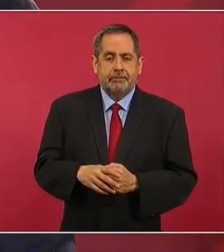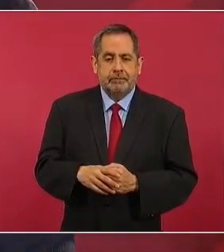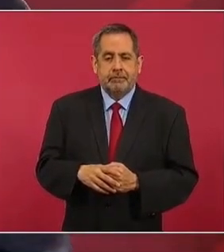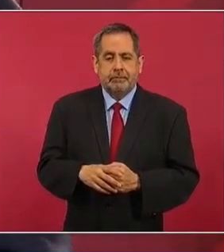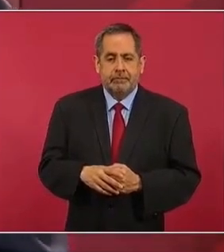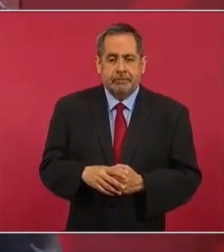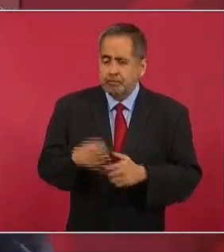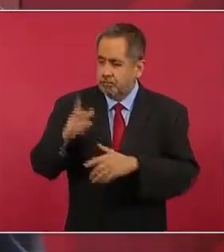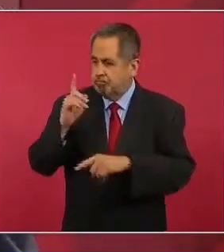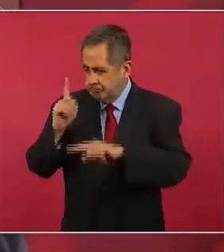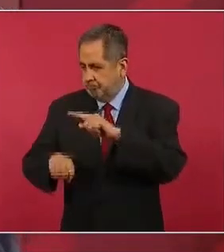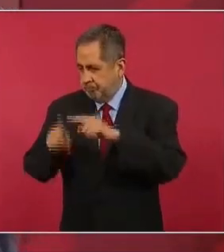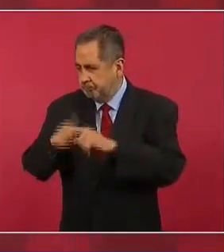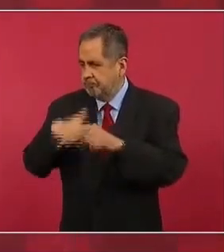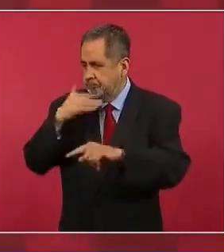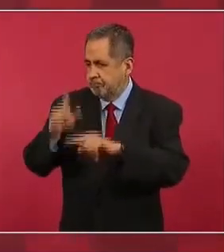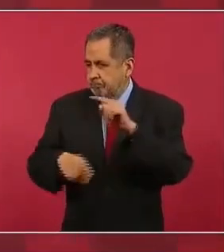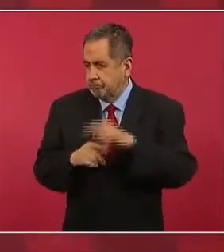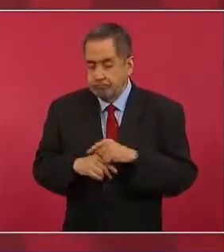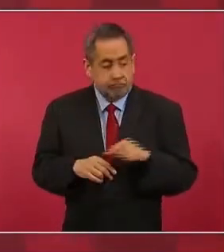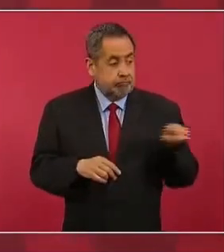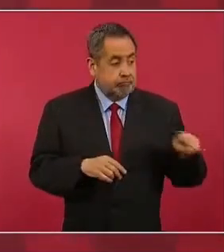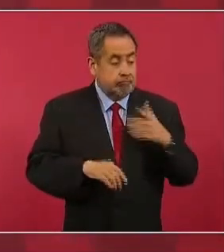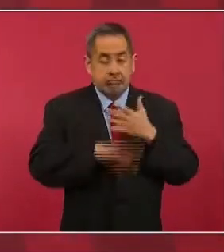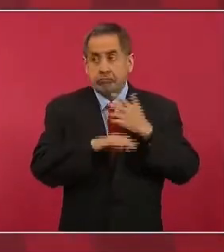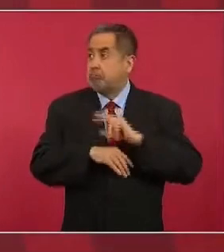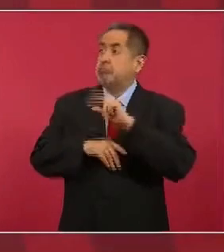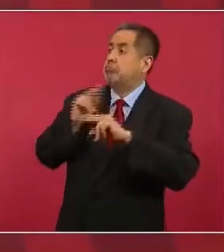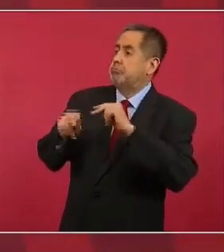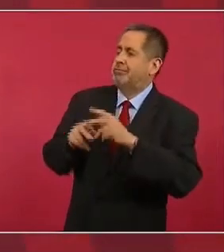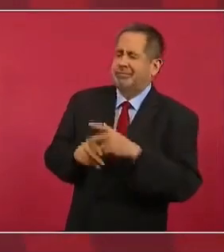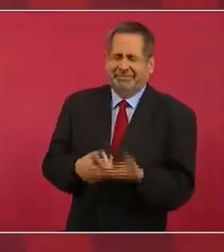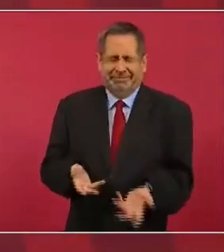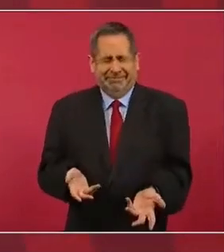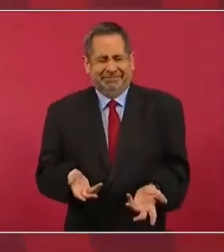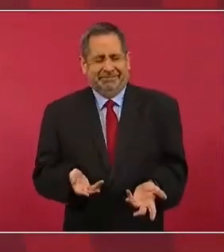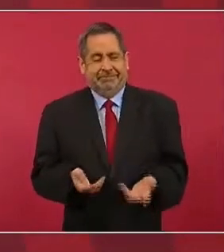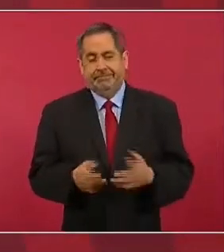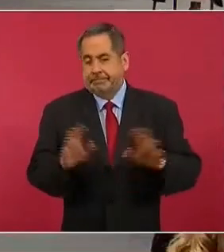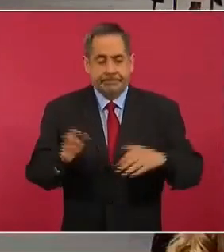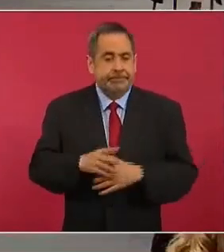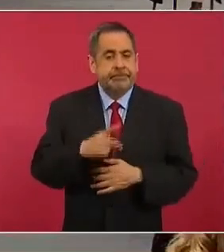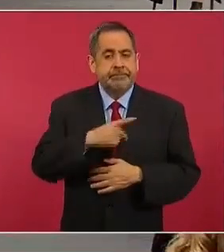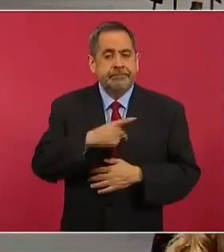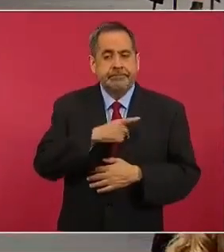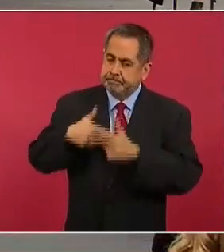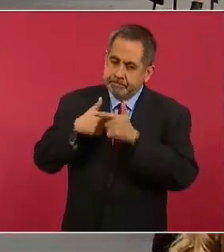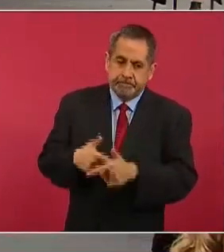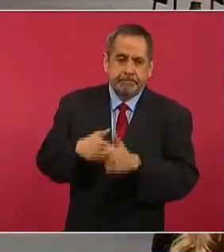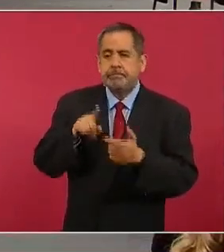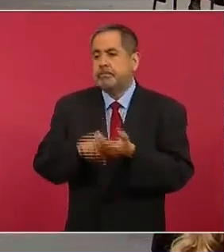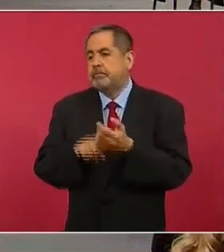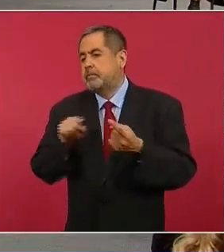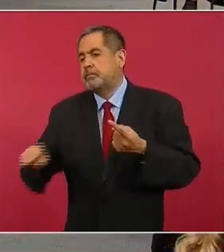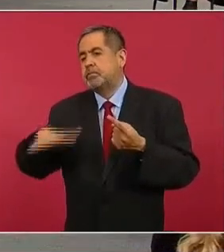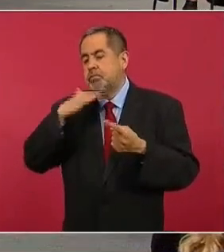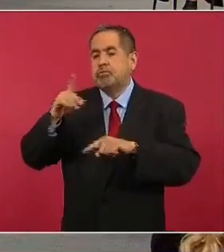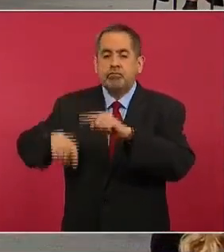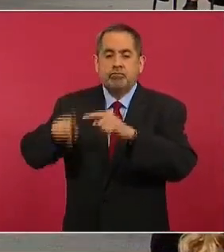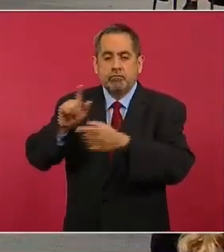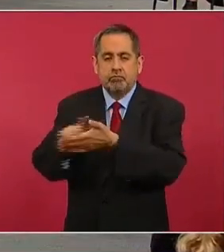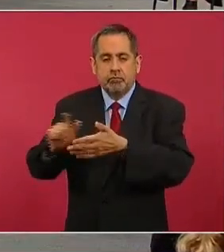evitar la corrupción, de todas maneras están en contra. Entonces, tenemos que seguir limpiando de corrupción el gobierno.